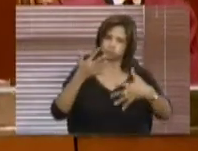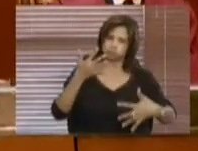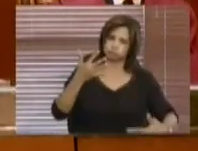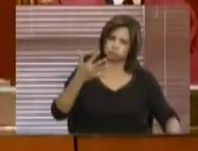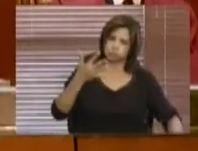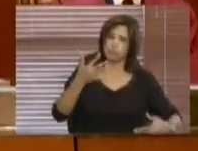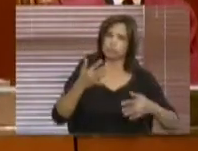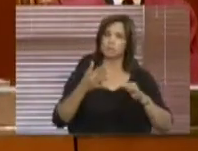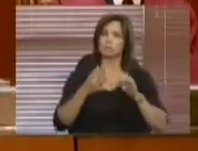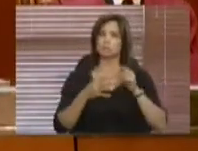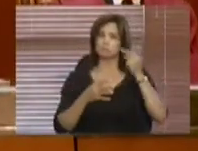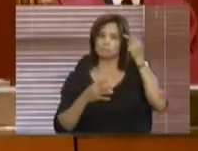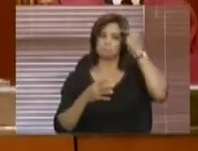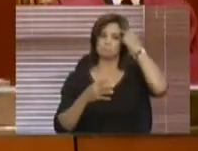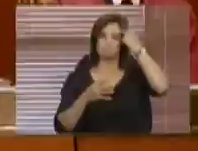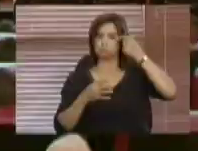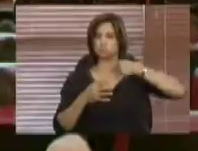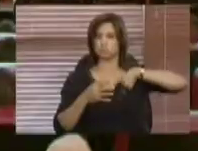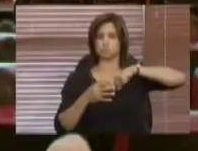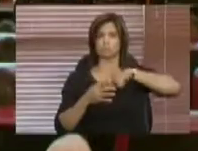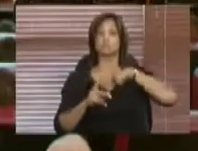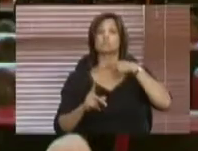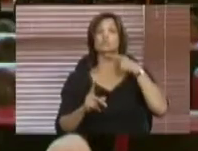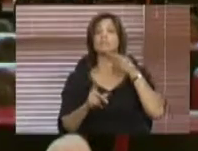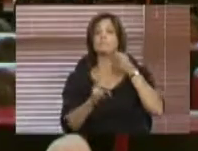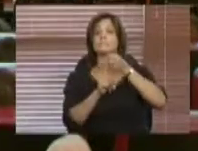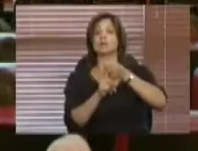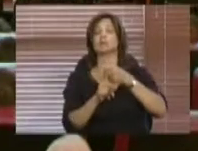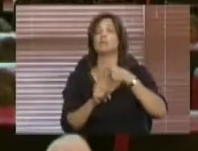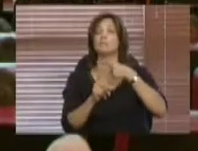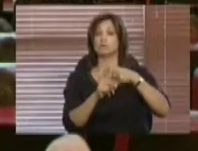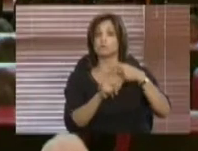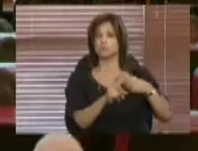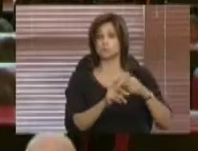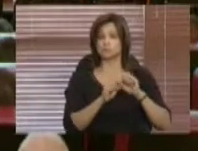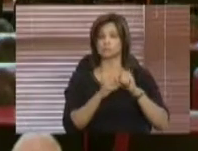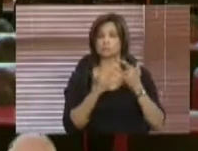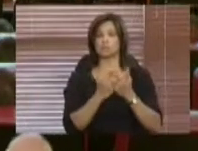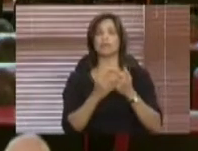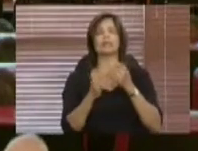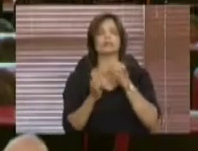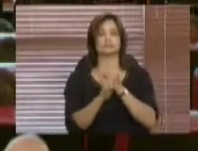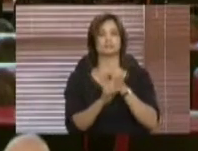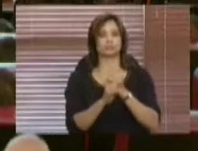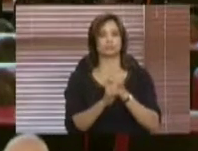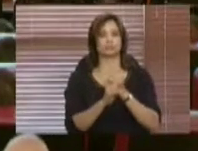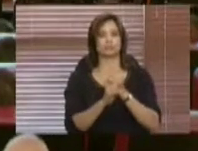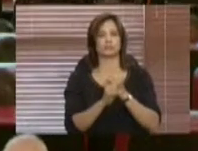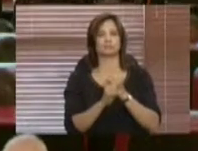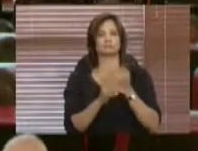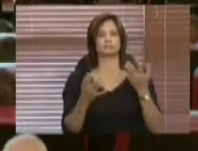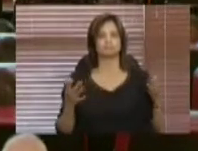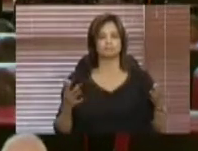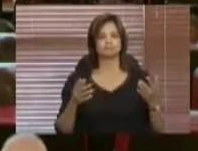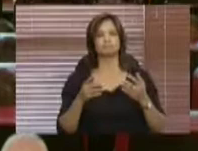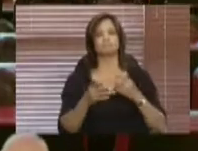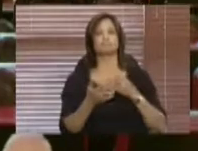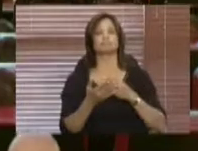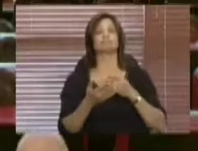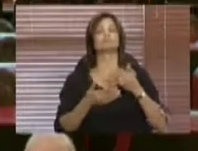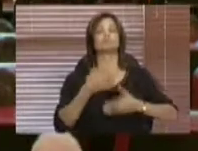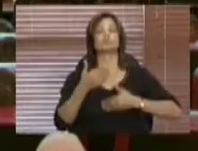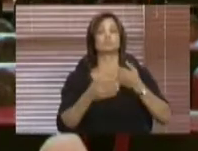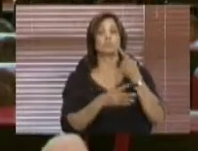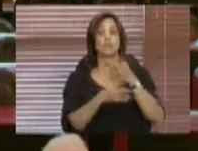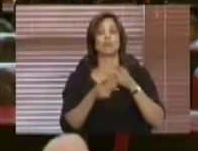de impacto social e institucional. Procedimiento legislativo